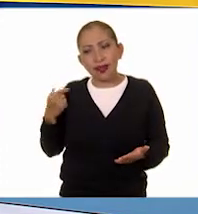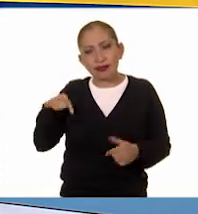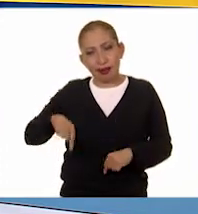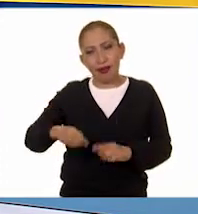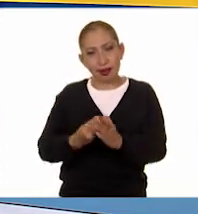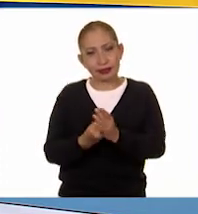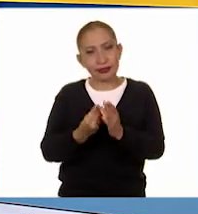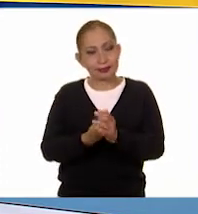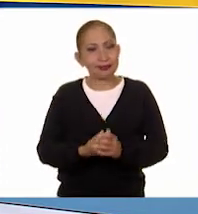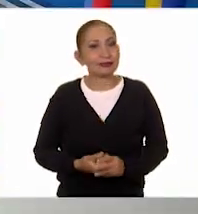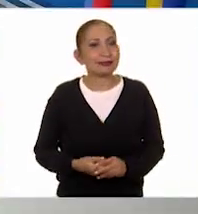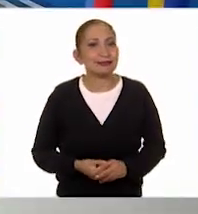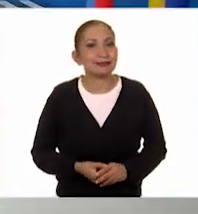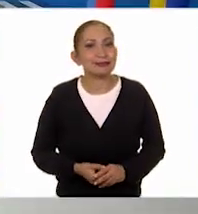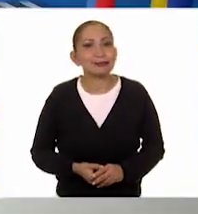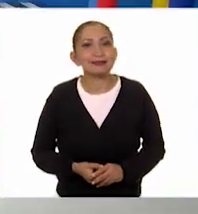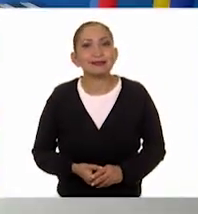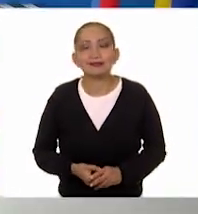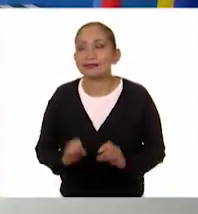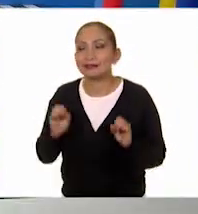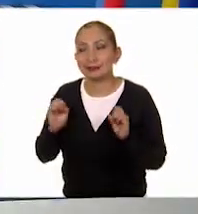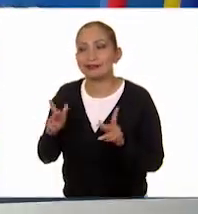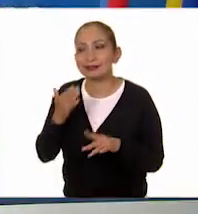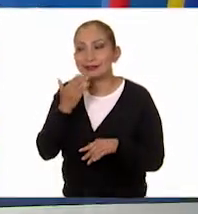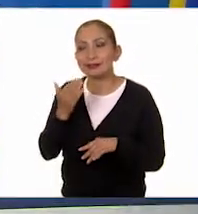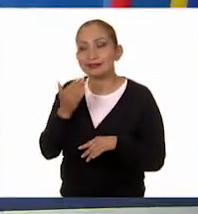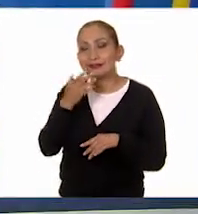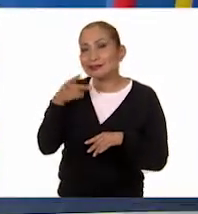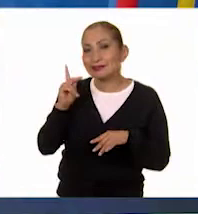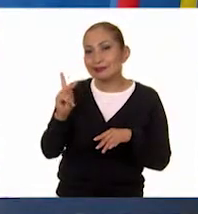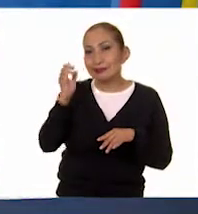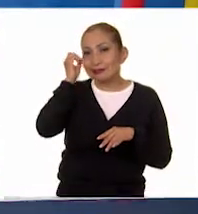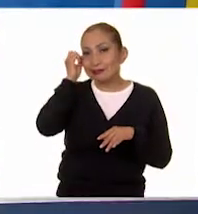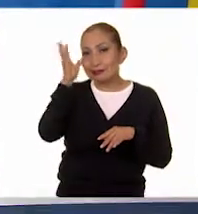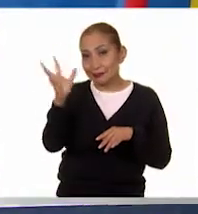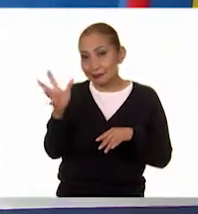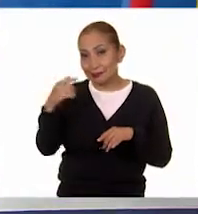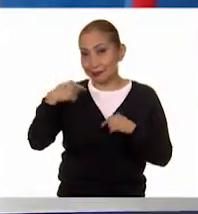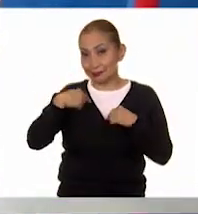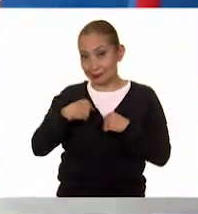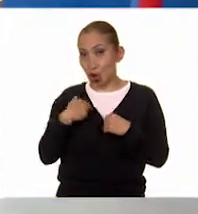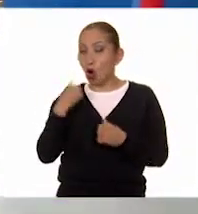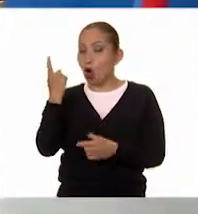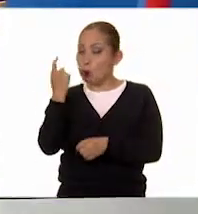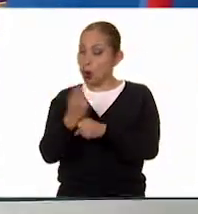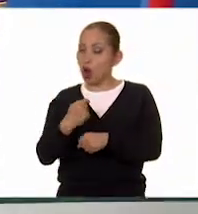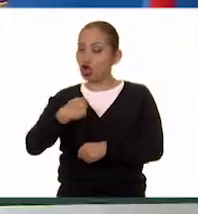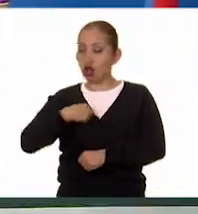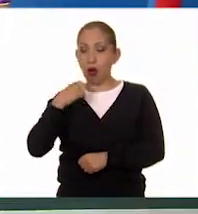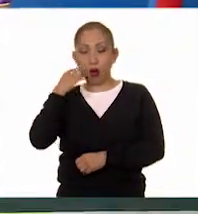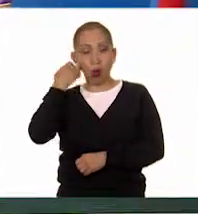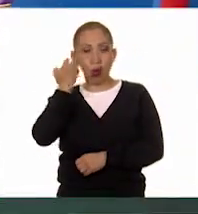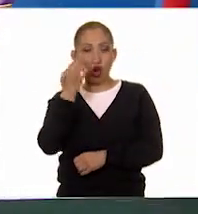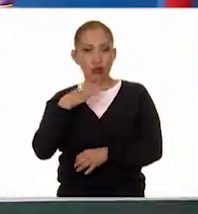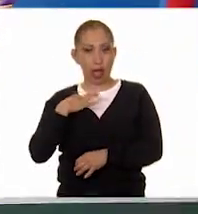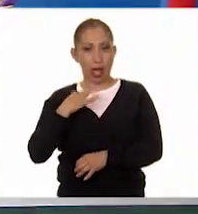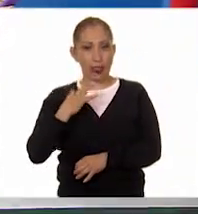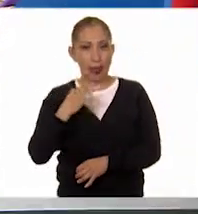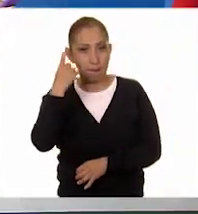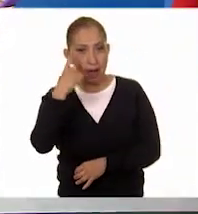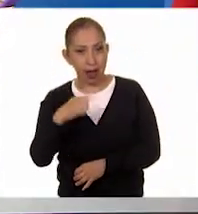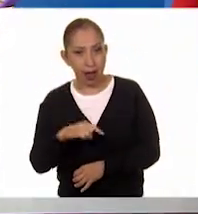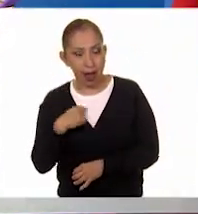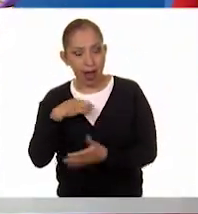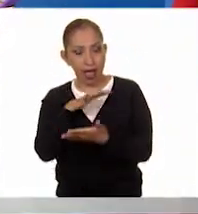esta sesión. Bueno, está bien, pero no olvides que yo me ofrecí como voluntaria para hacer la